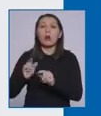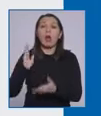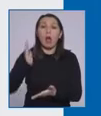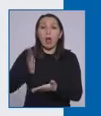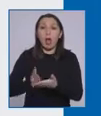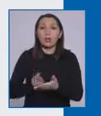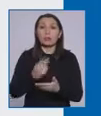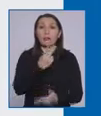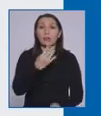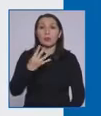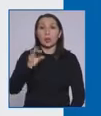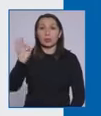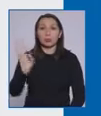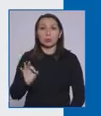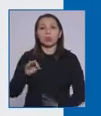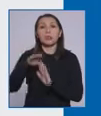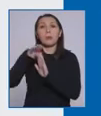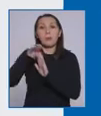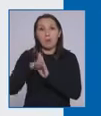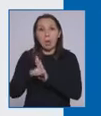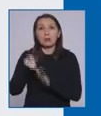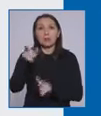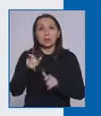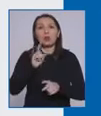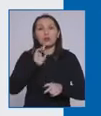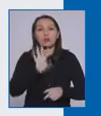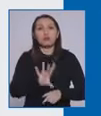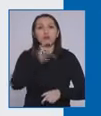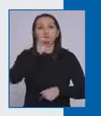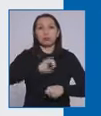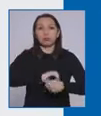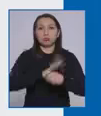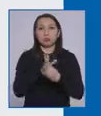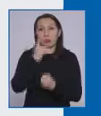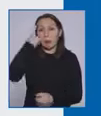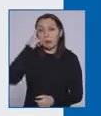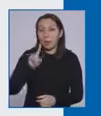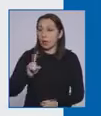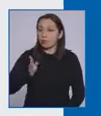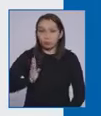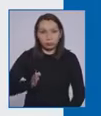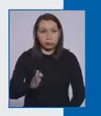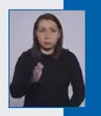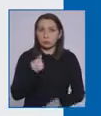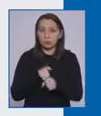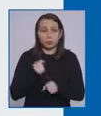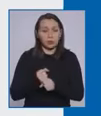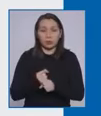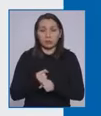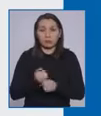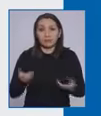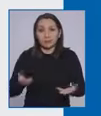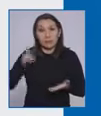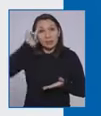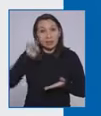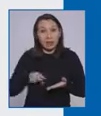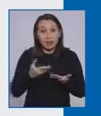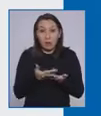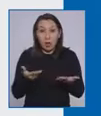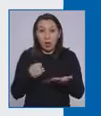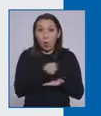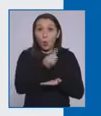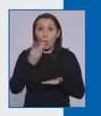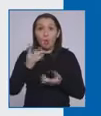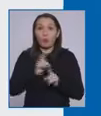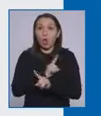llegar al 24%. Sin embargo, seguiremos trabajando. Sabemos que esta cifra no